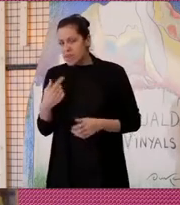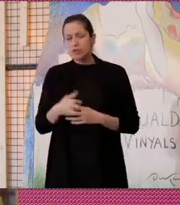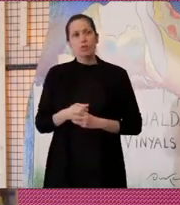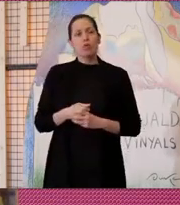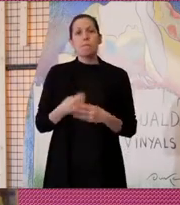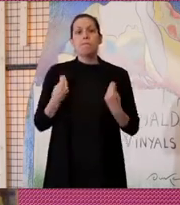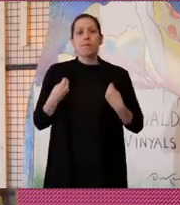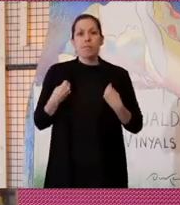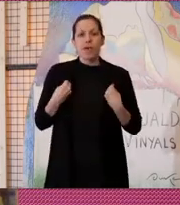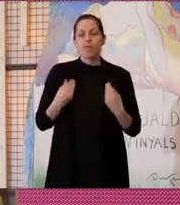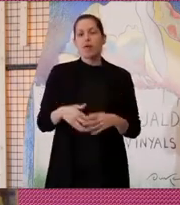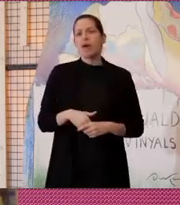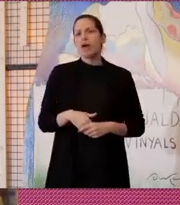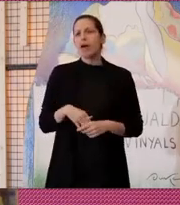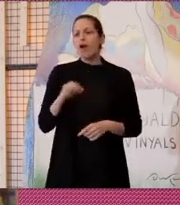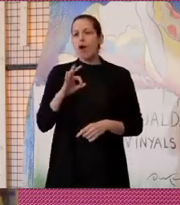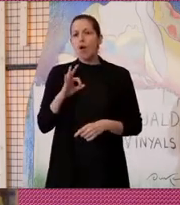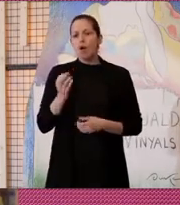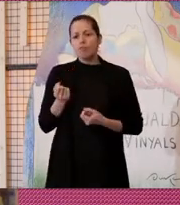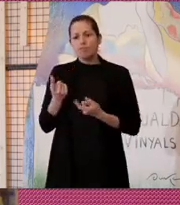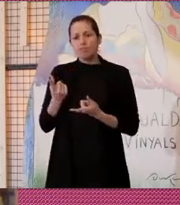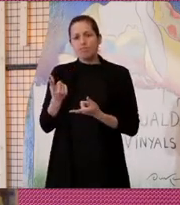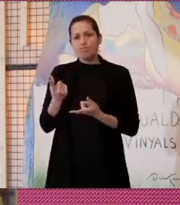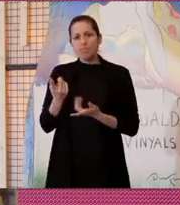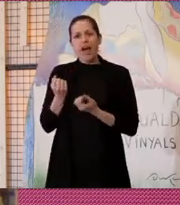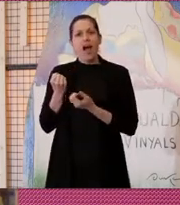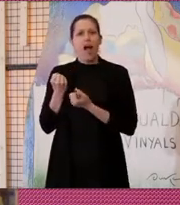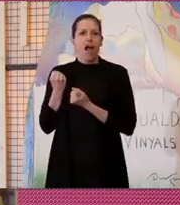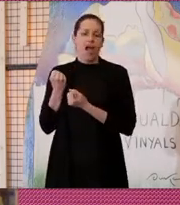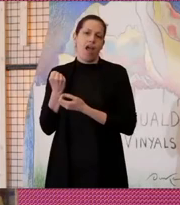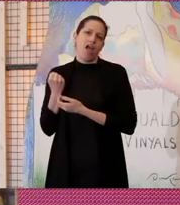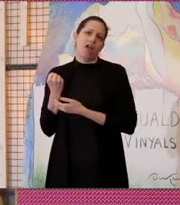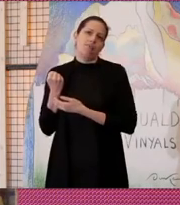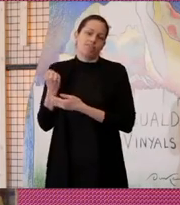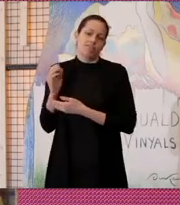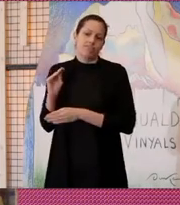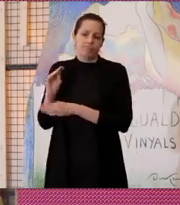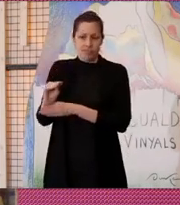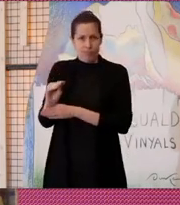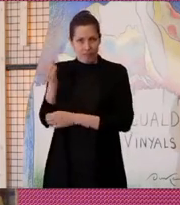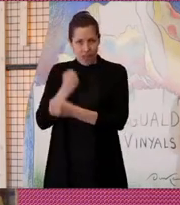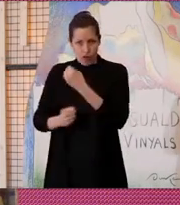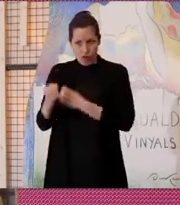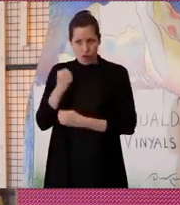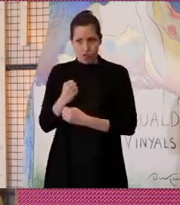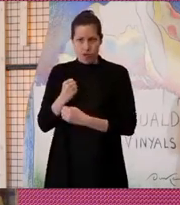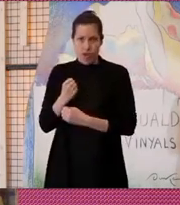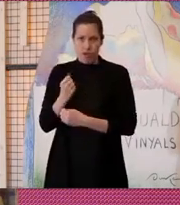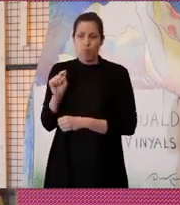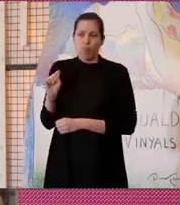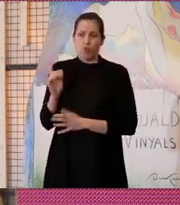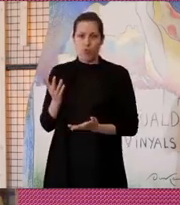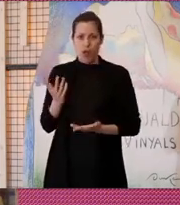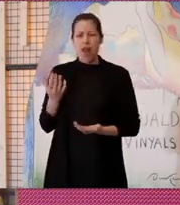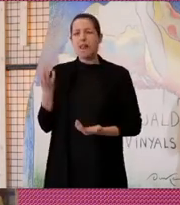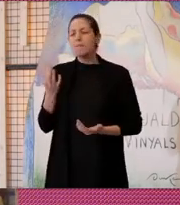es algo de ayuda económica puntual pero realmente lo que necesita es tomar de nuevo las riendas de su vida que las